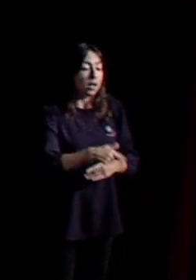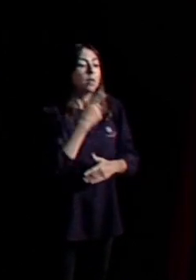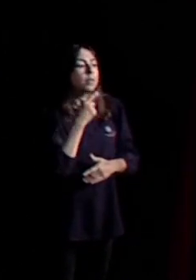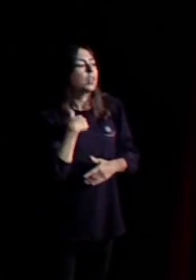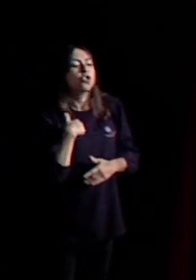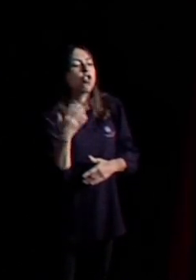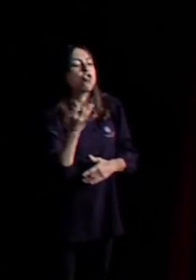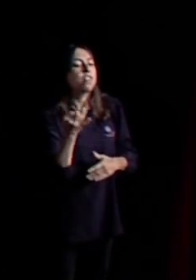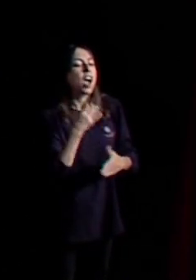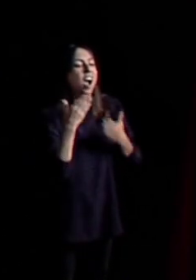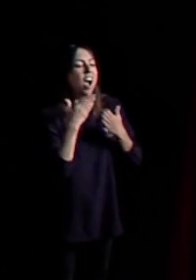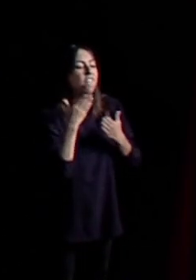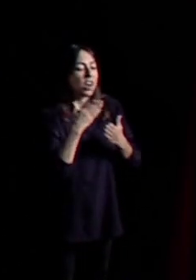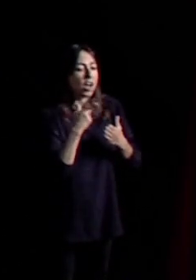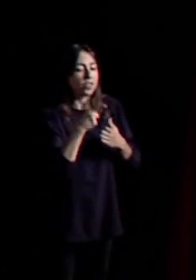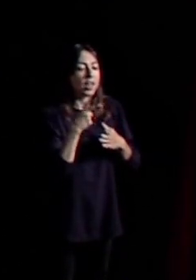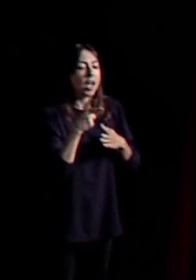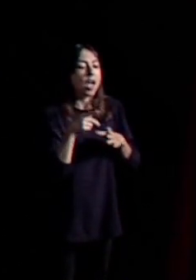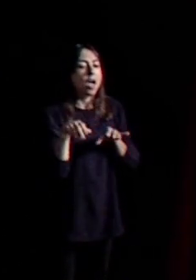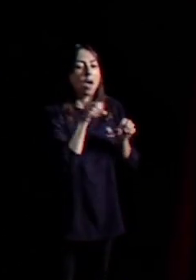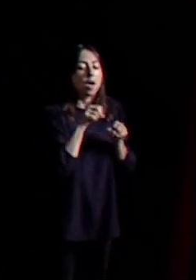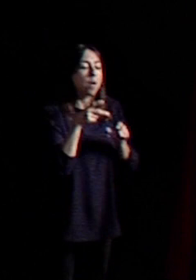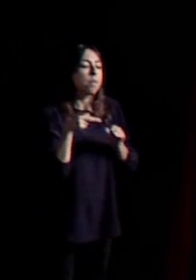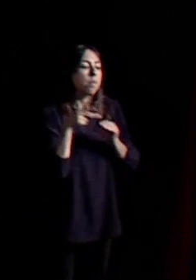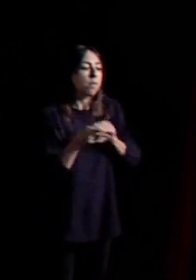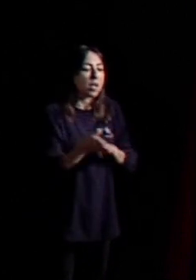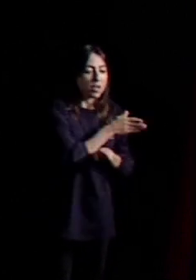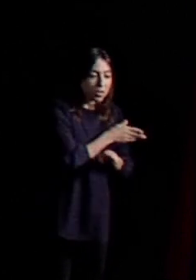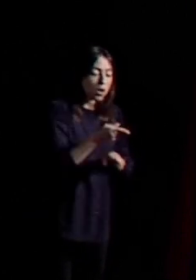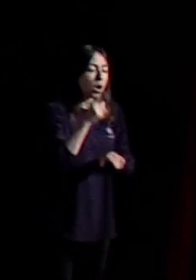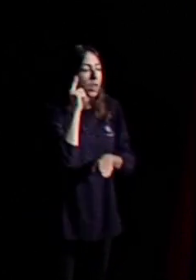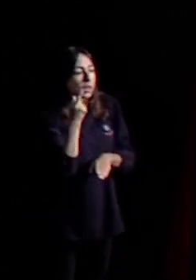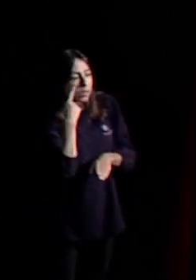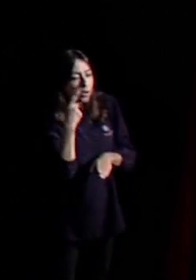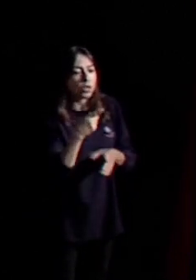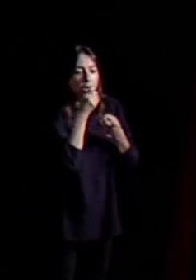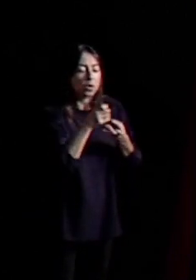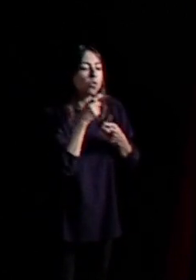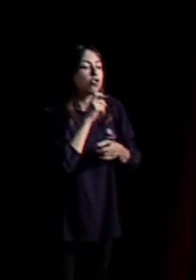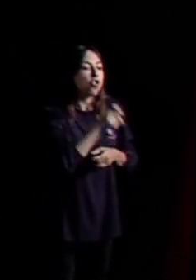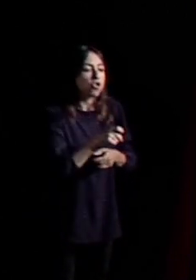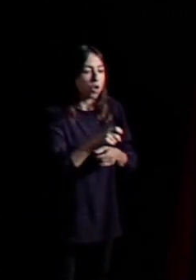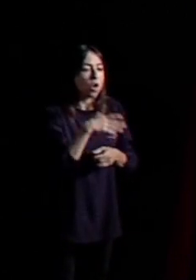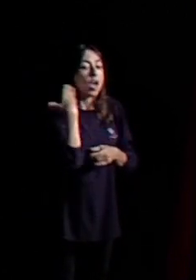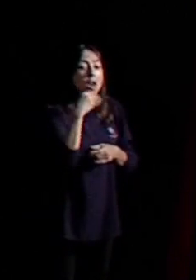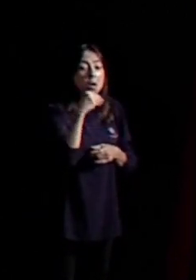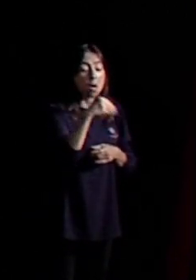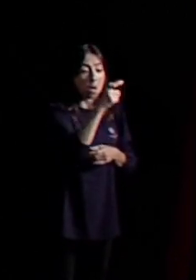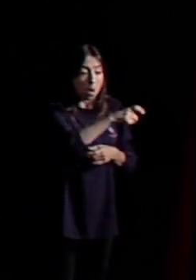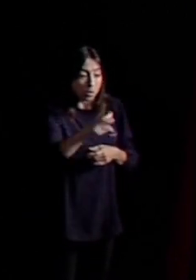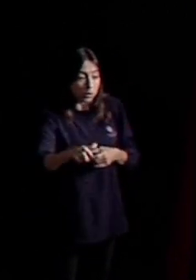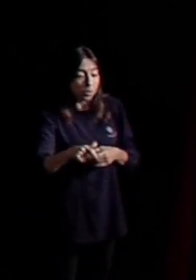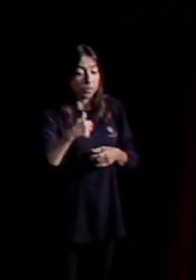que hablar de la prevención y detección del discurso de odio en la juventud. Yo, como sé que ayer